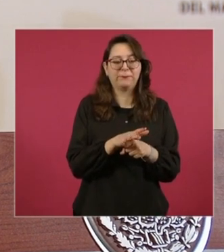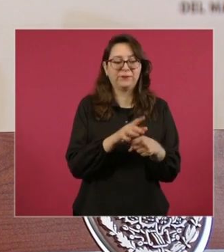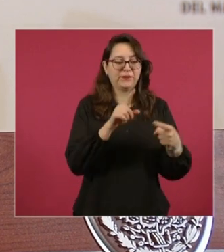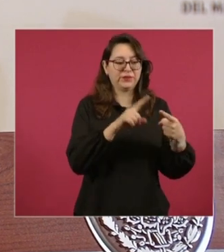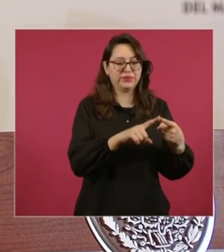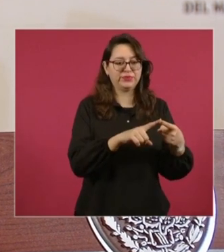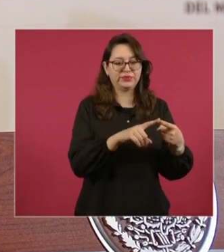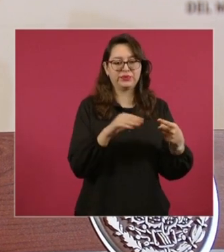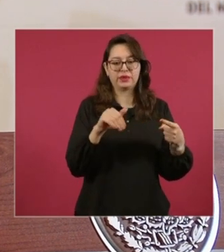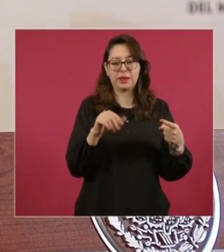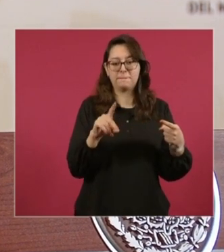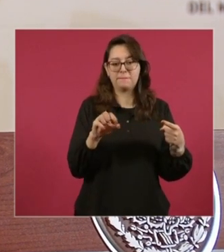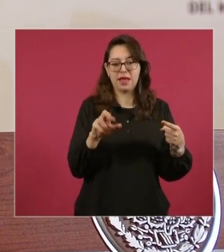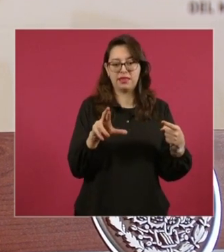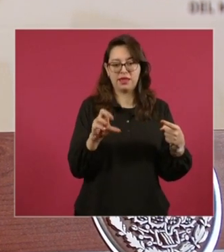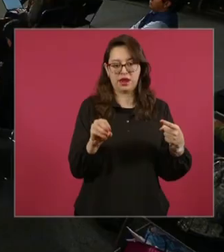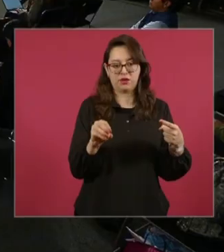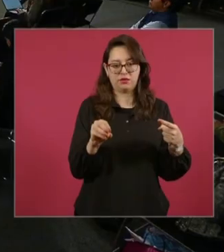Madero,